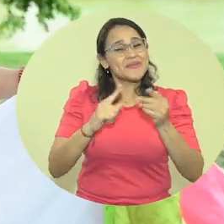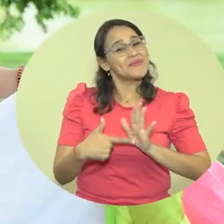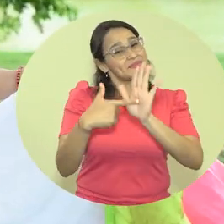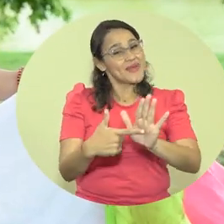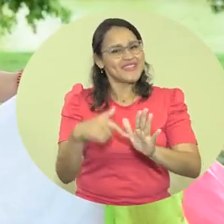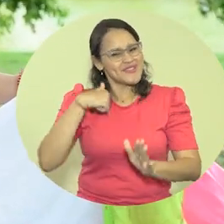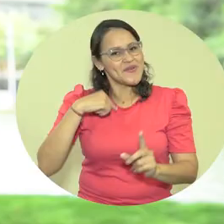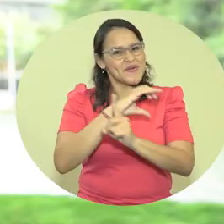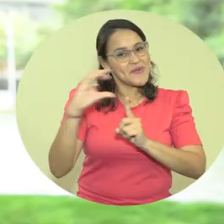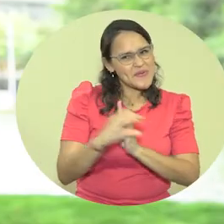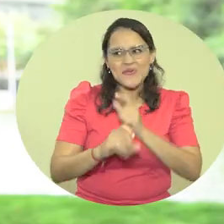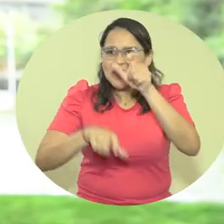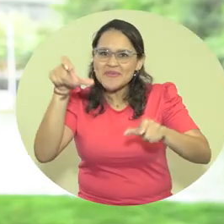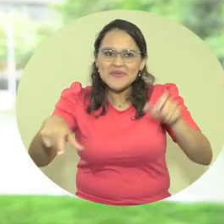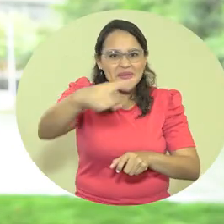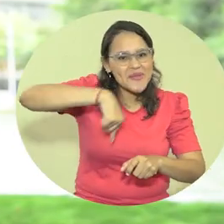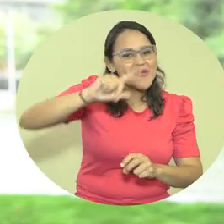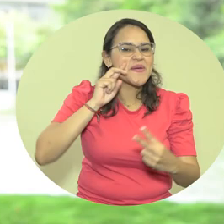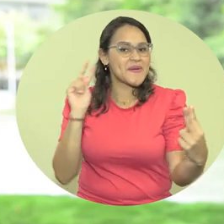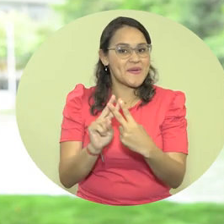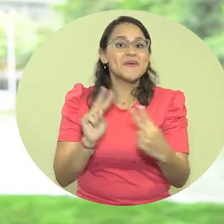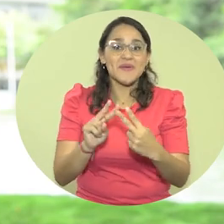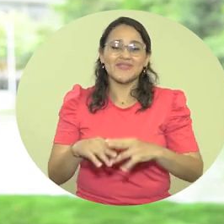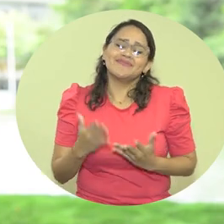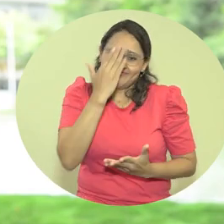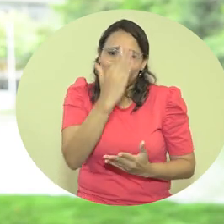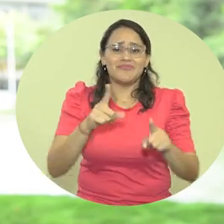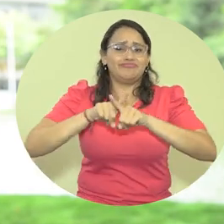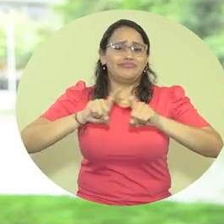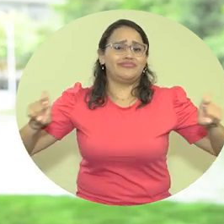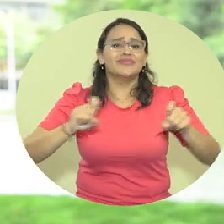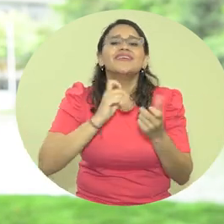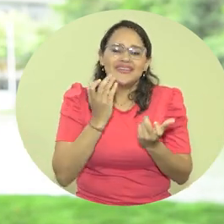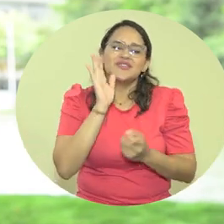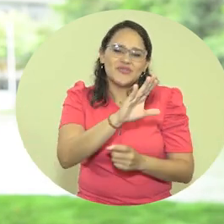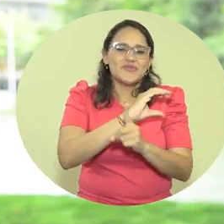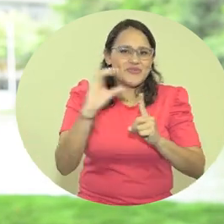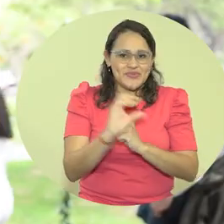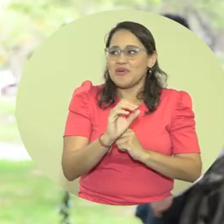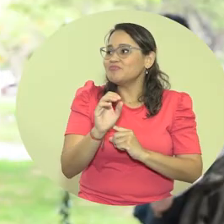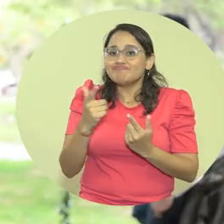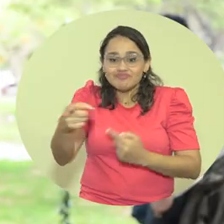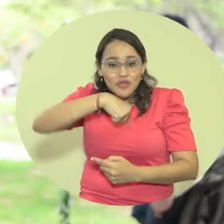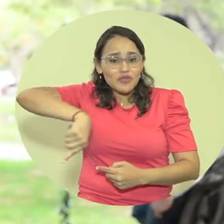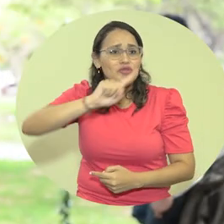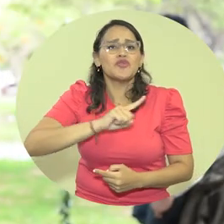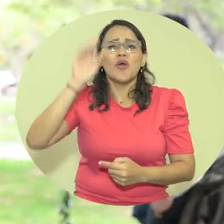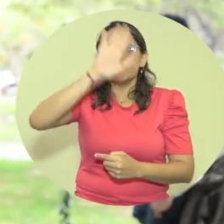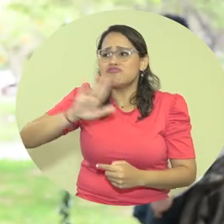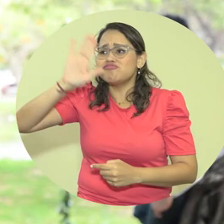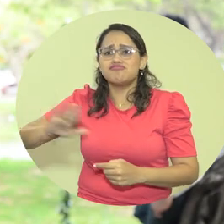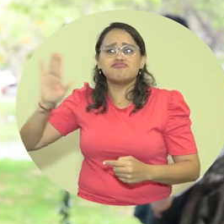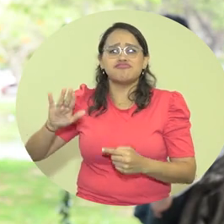herencia con las demás personas. En nuestro grupo tenemos mucha diversidad cultural, venimos de diferentes regiones. Una asignatura que se propuso a